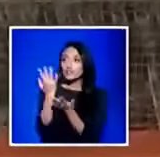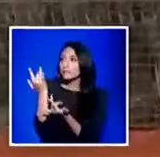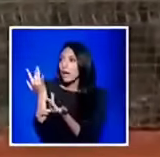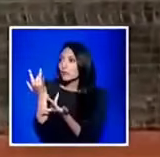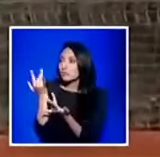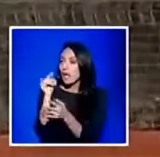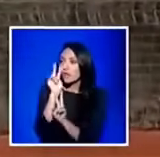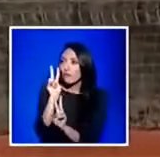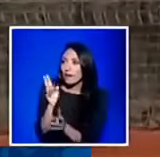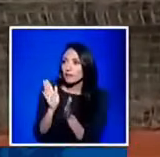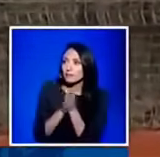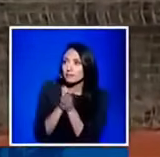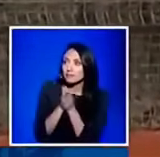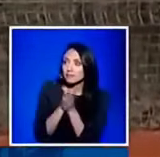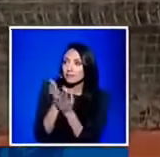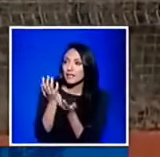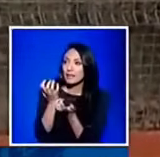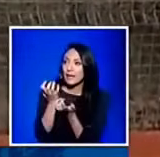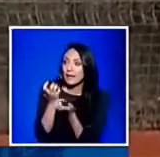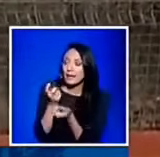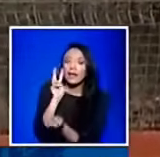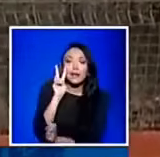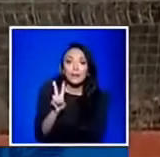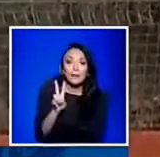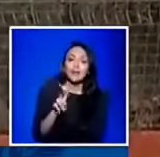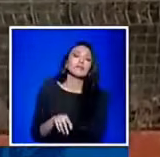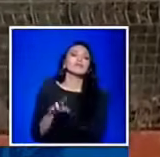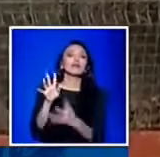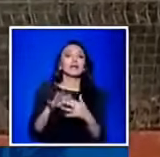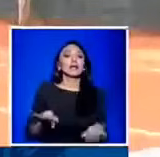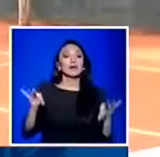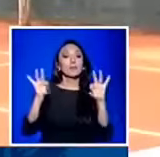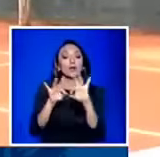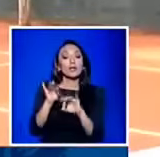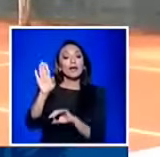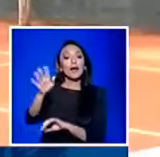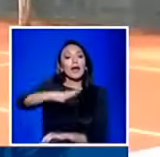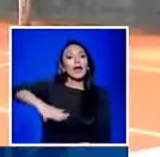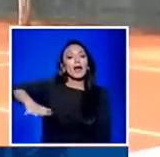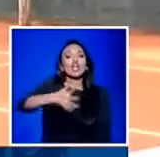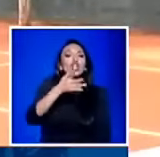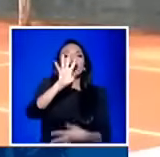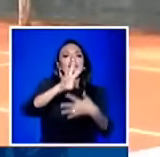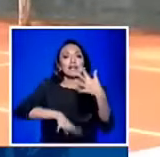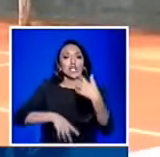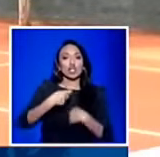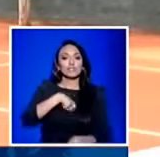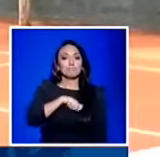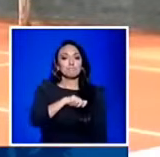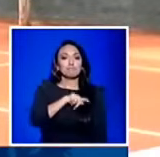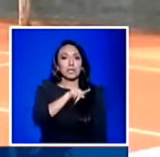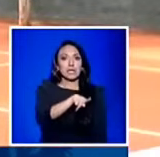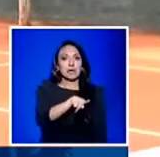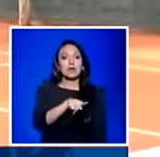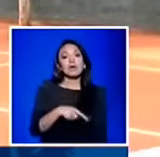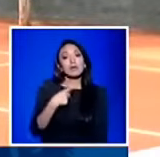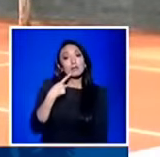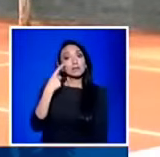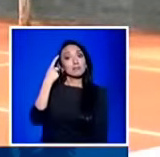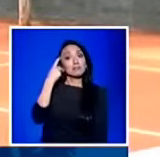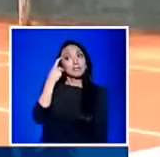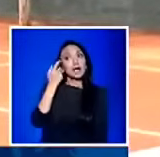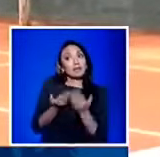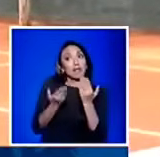ganas y expectativa y también le ha vitoreado en su llegada a la pista central del Real Club Tenis de Barcelona. Consciente de que quizás sea este su